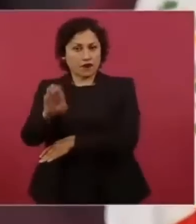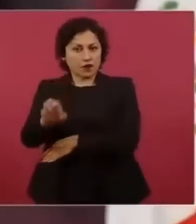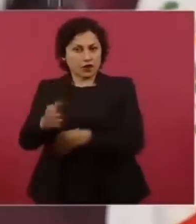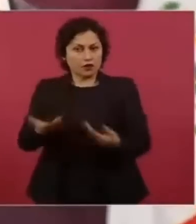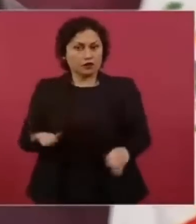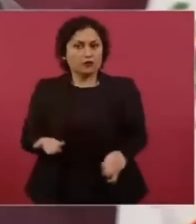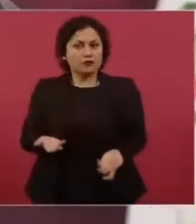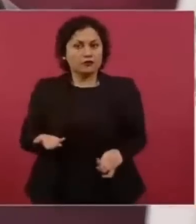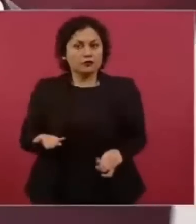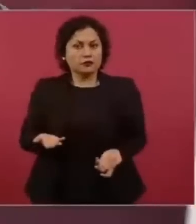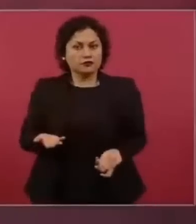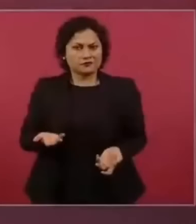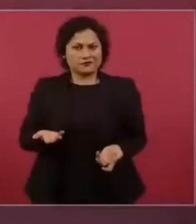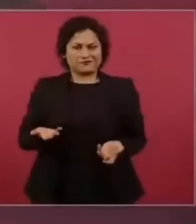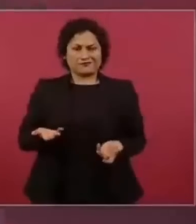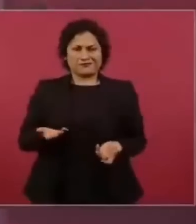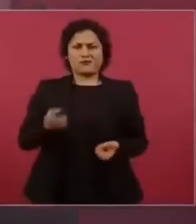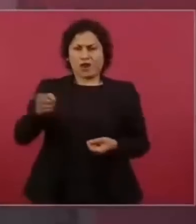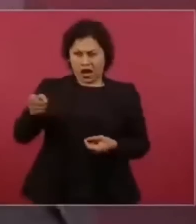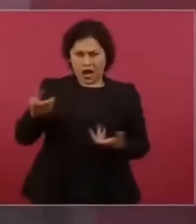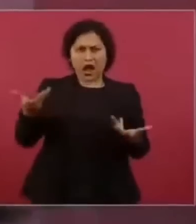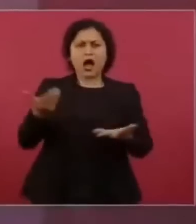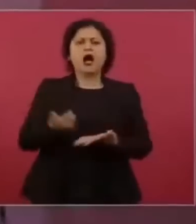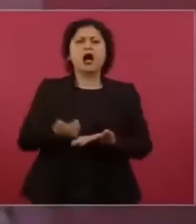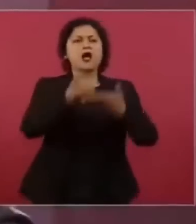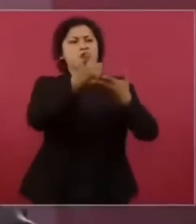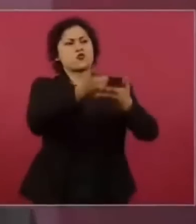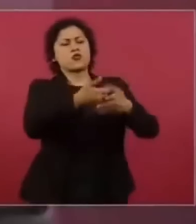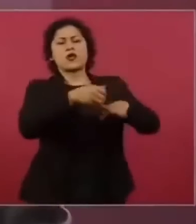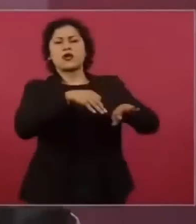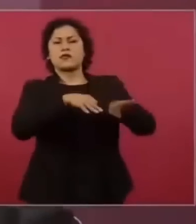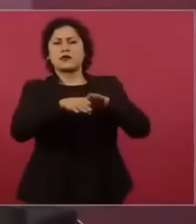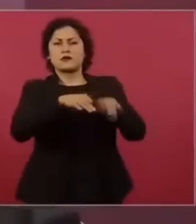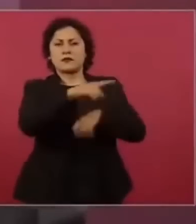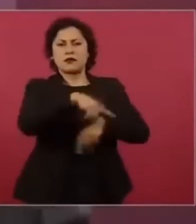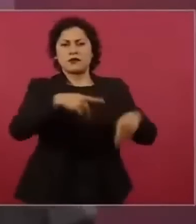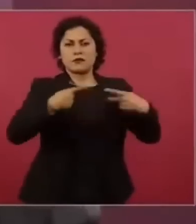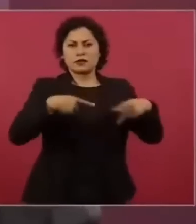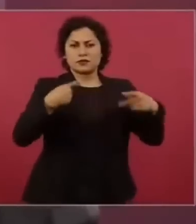para ser administrados y que al final un trabajador